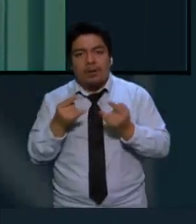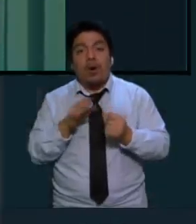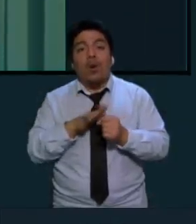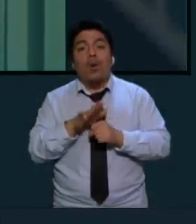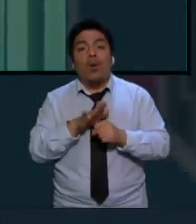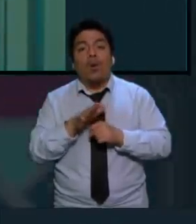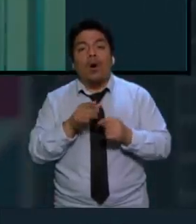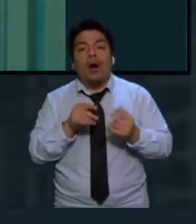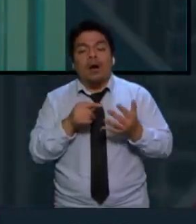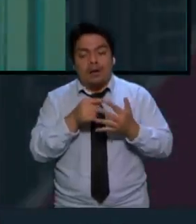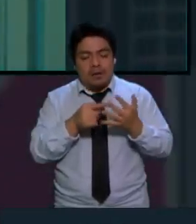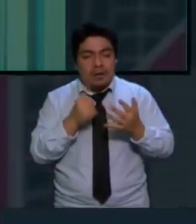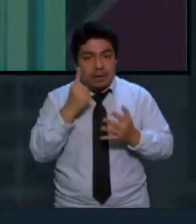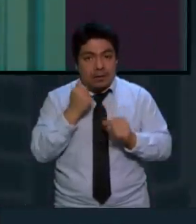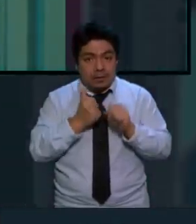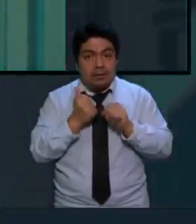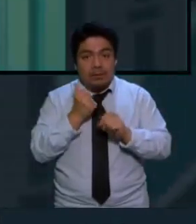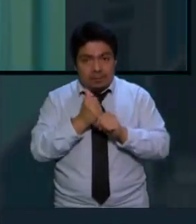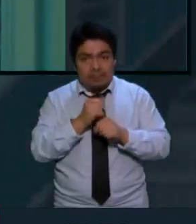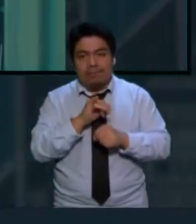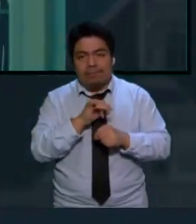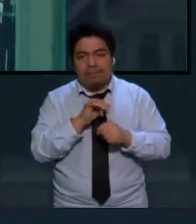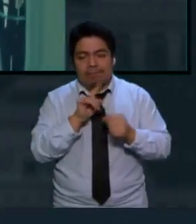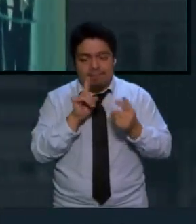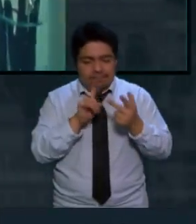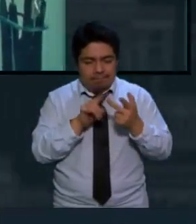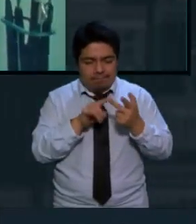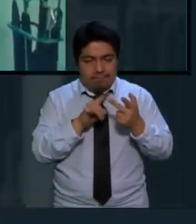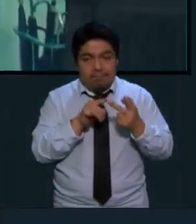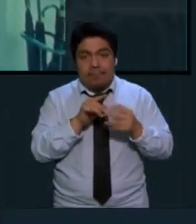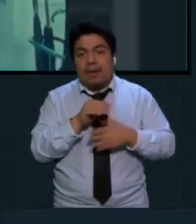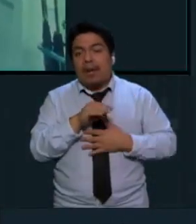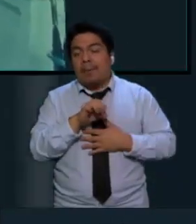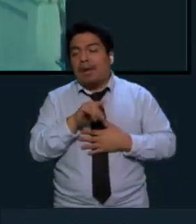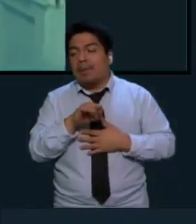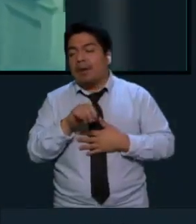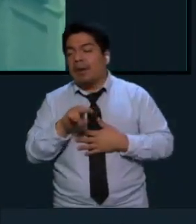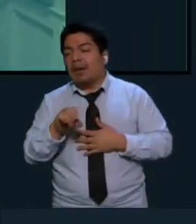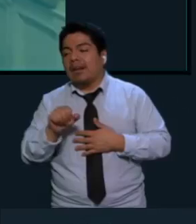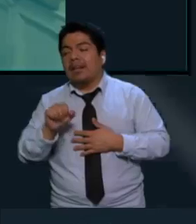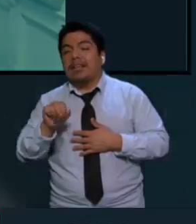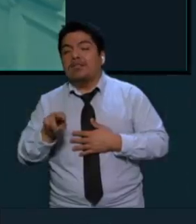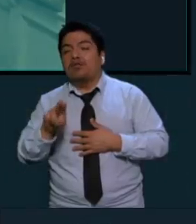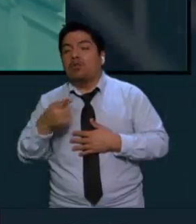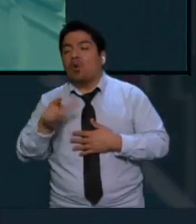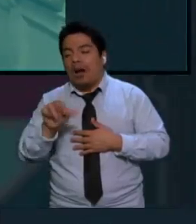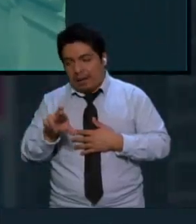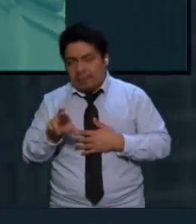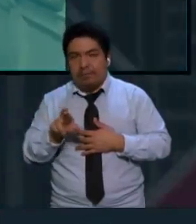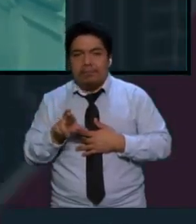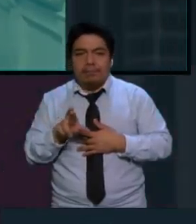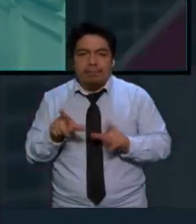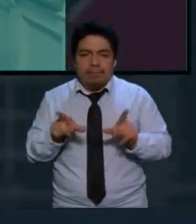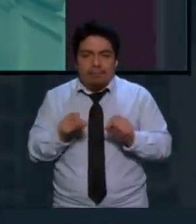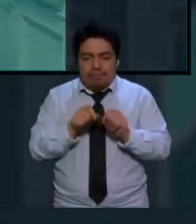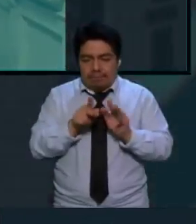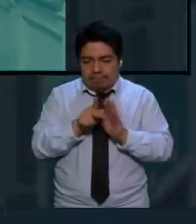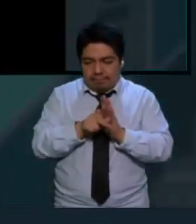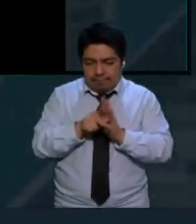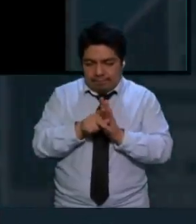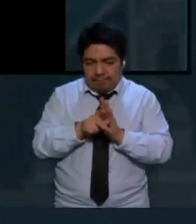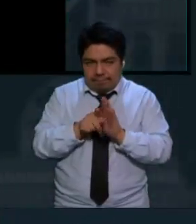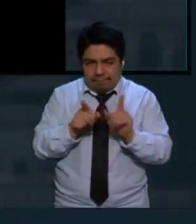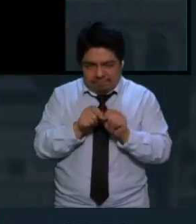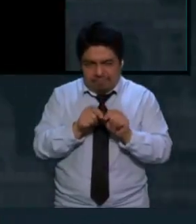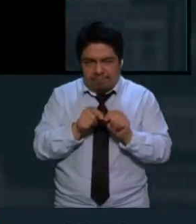fue justamente el año pasado por la adaptación de la maravillosa historia de Henry Sugar, que es el cortometraje,